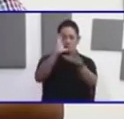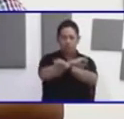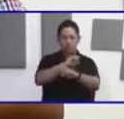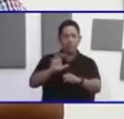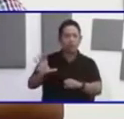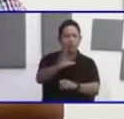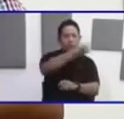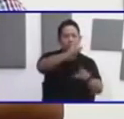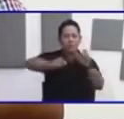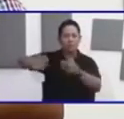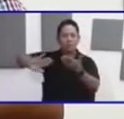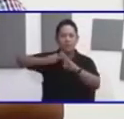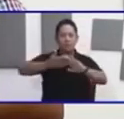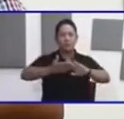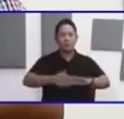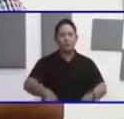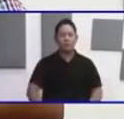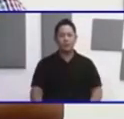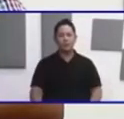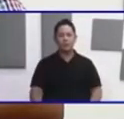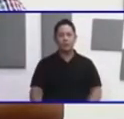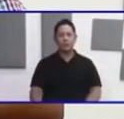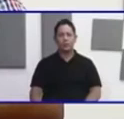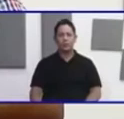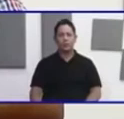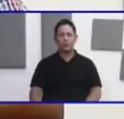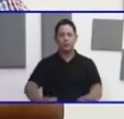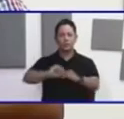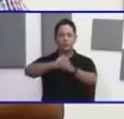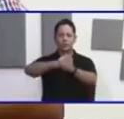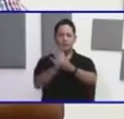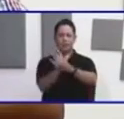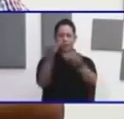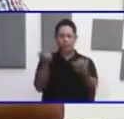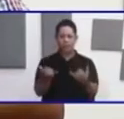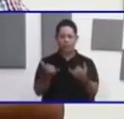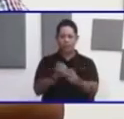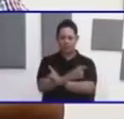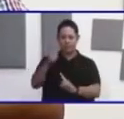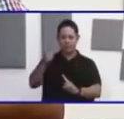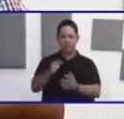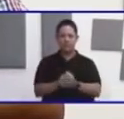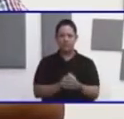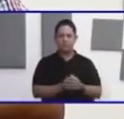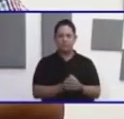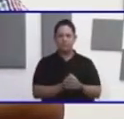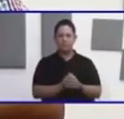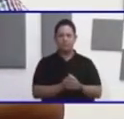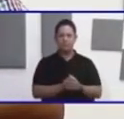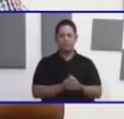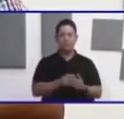the community. Los casos de COVID para el día de hoy, para esta semana, pues han